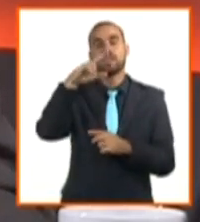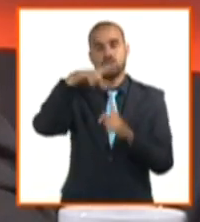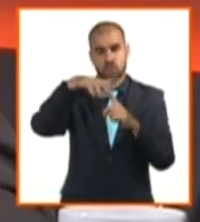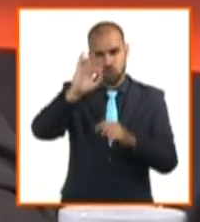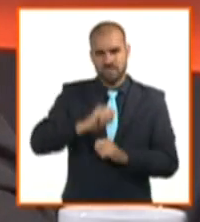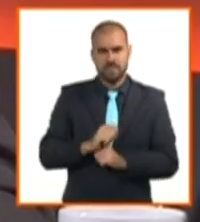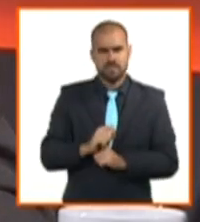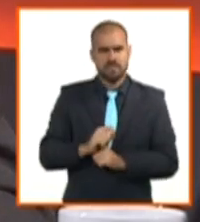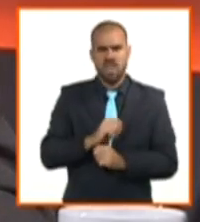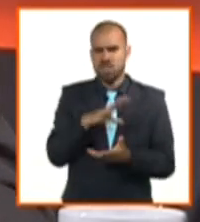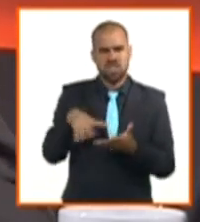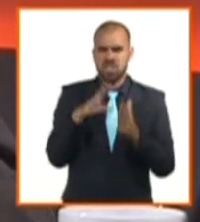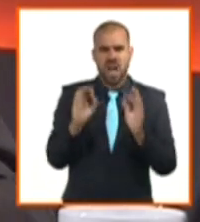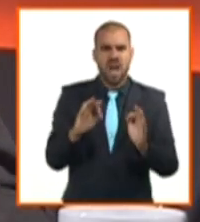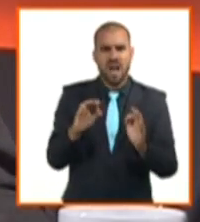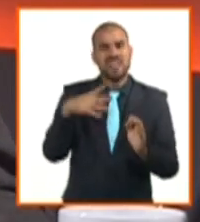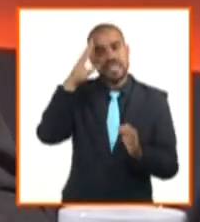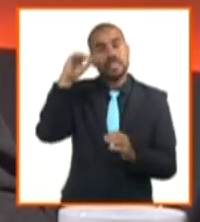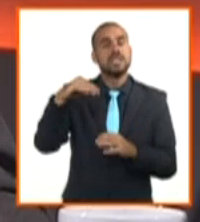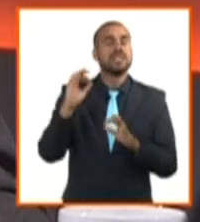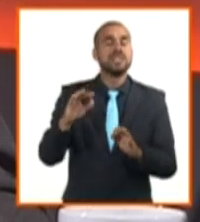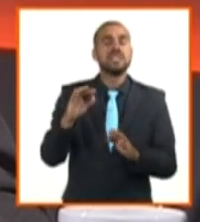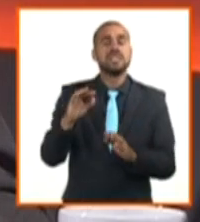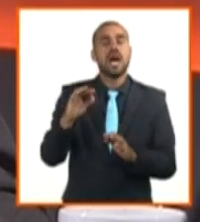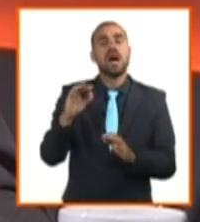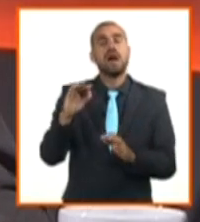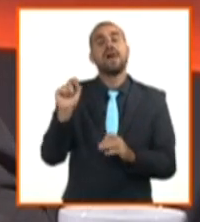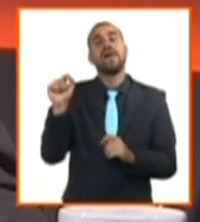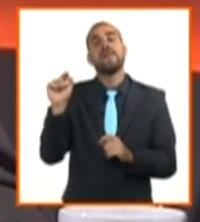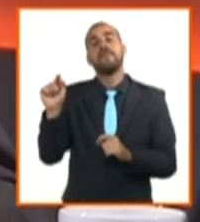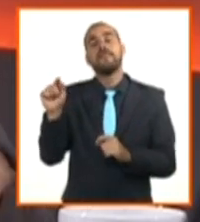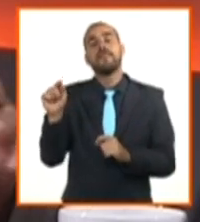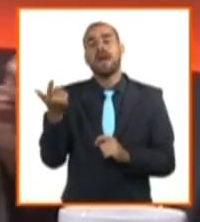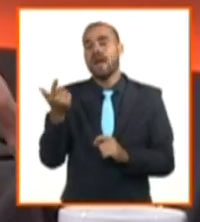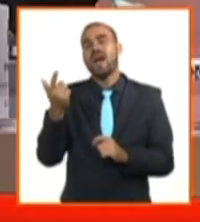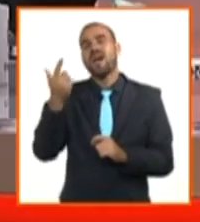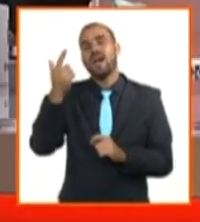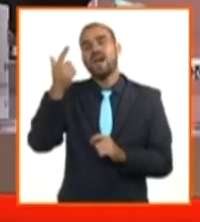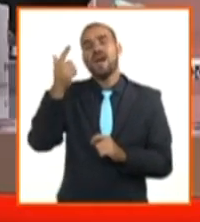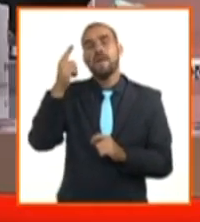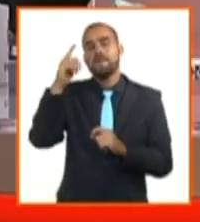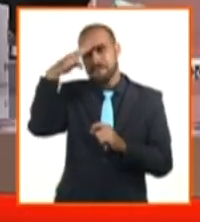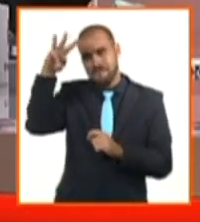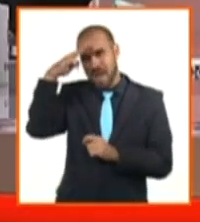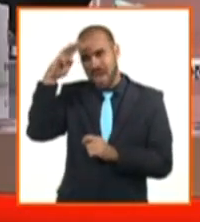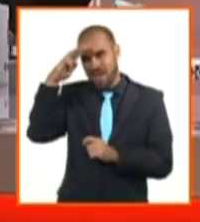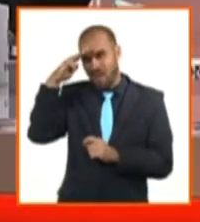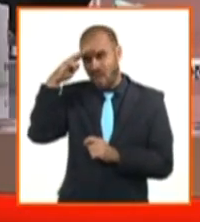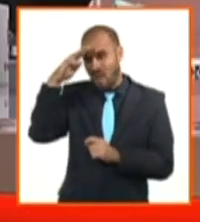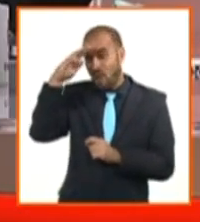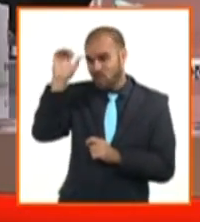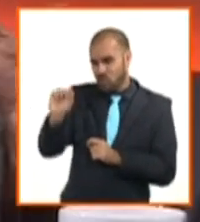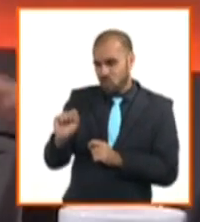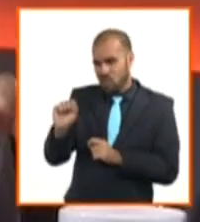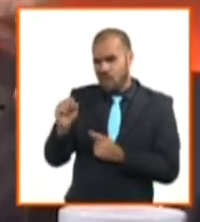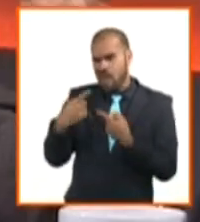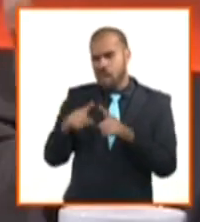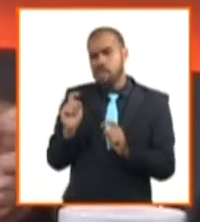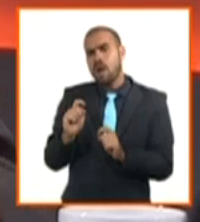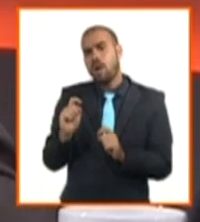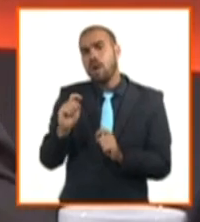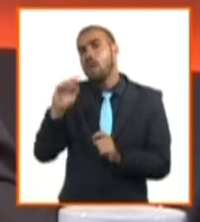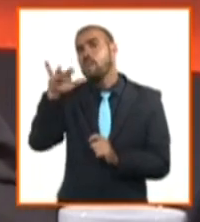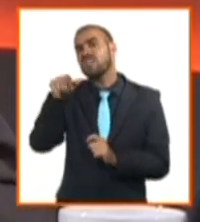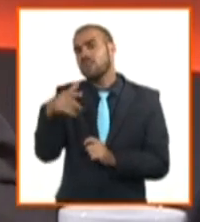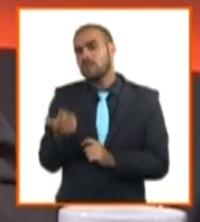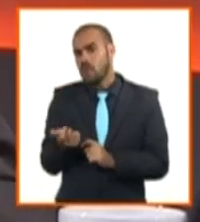no estaba en cuba y que pasó el pinar del río inundaciones y relaciones catastróficas a la derecha de un sistema que estaba